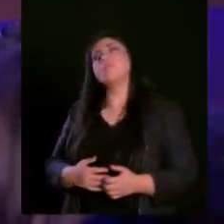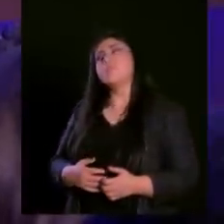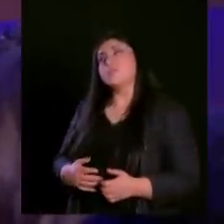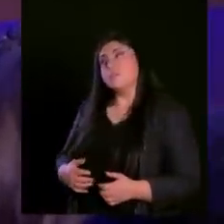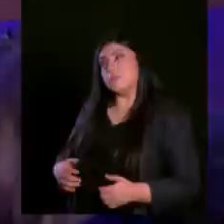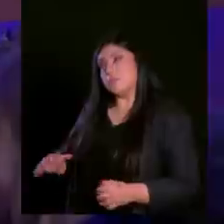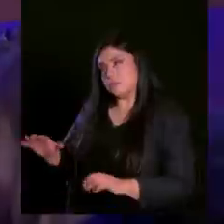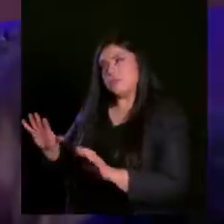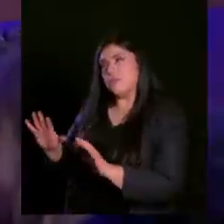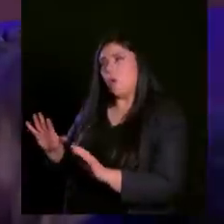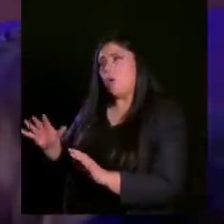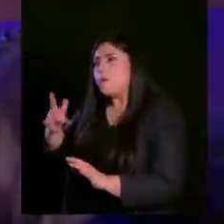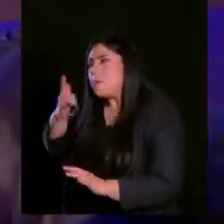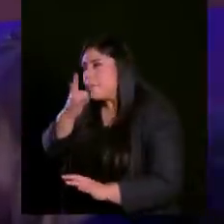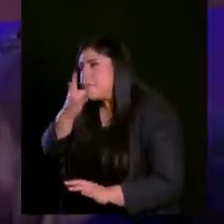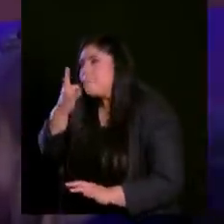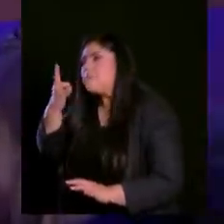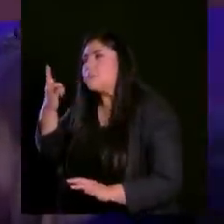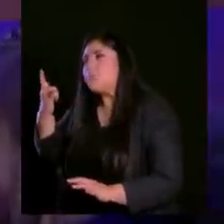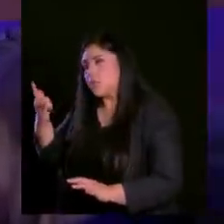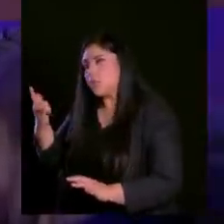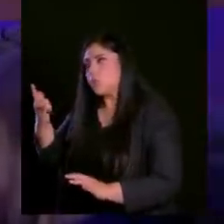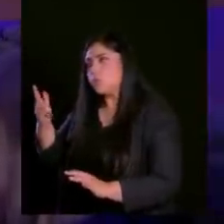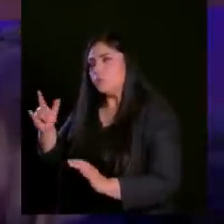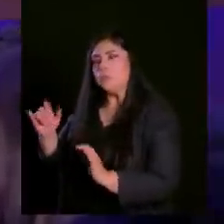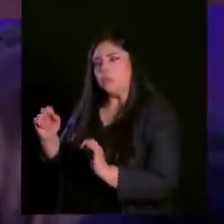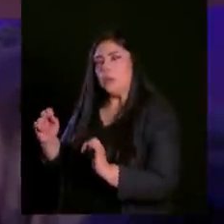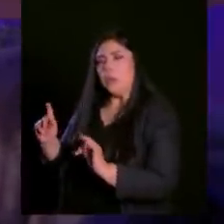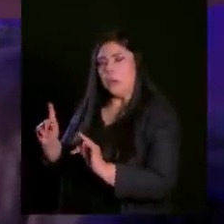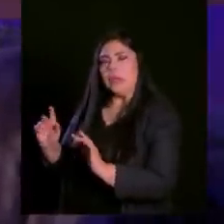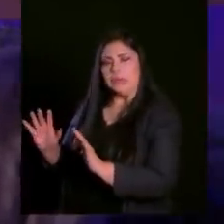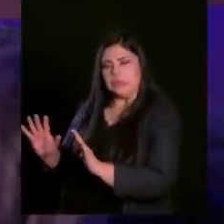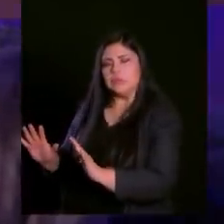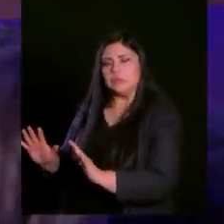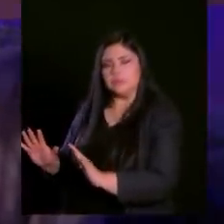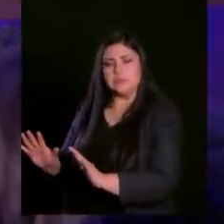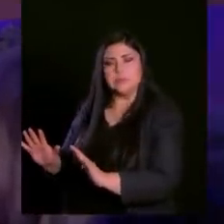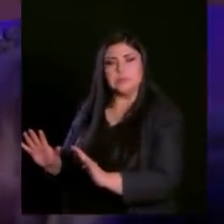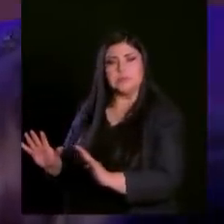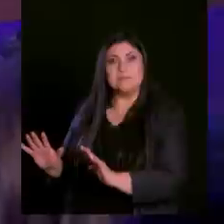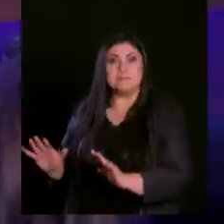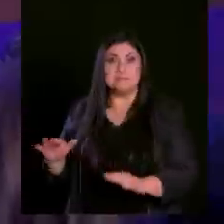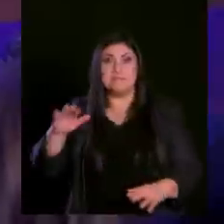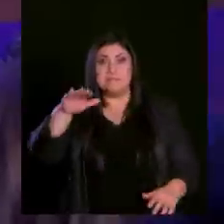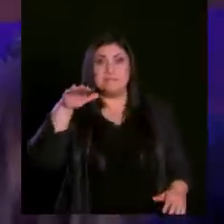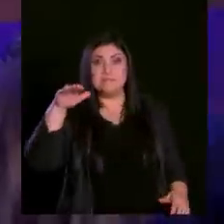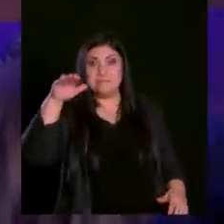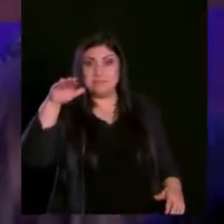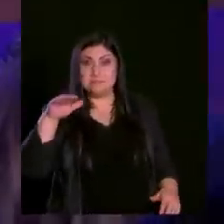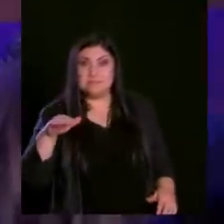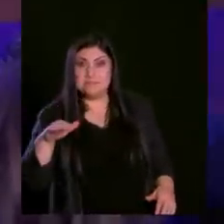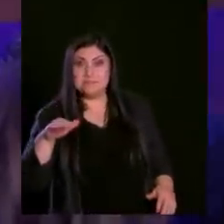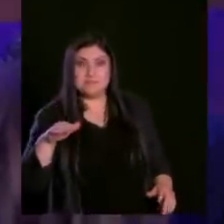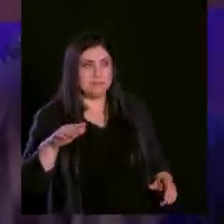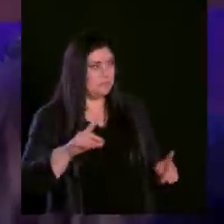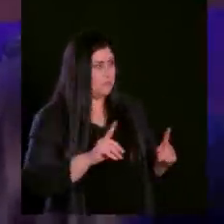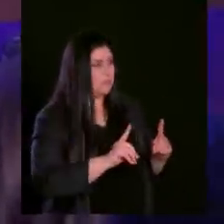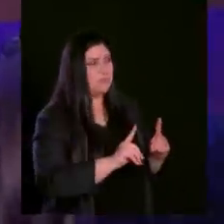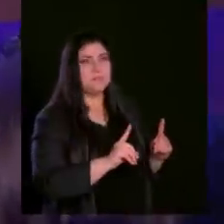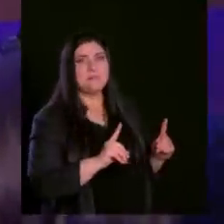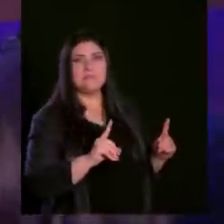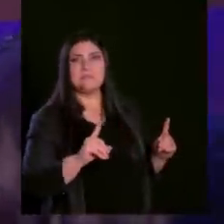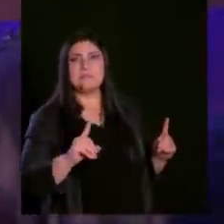me lo vas a hacer otra vez sí porque ya no va a volver a ser pero está bien saqueo dale la justicia está en que